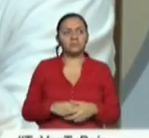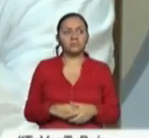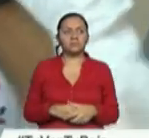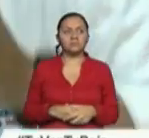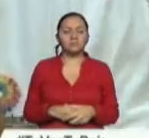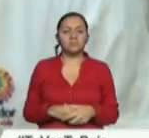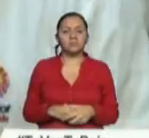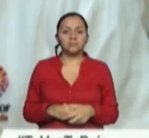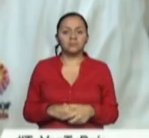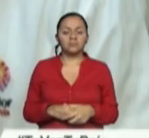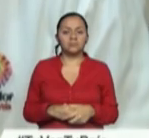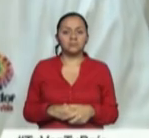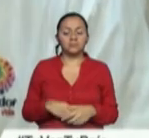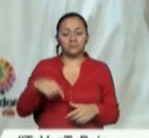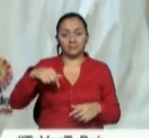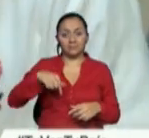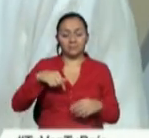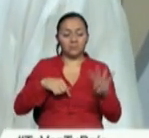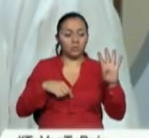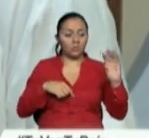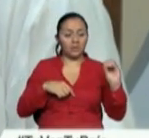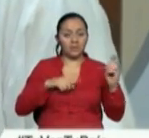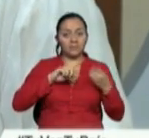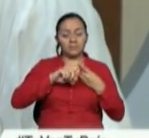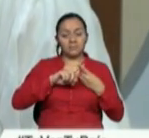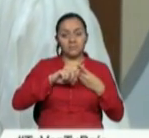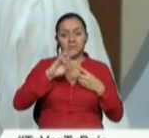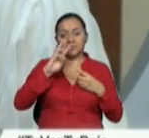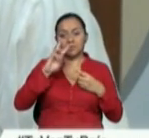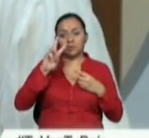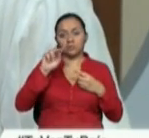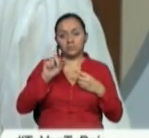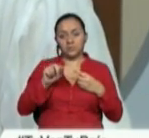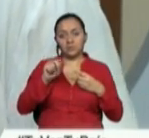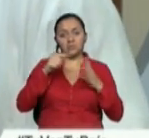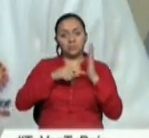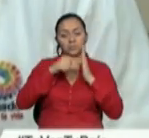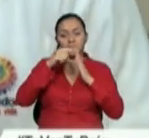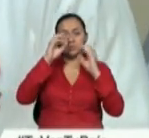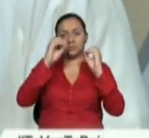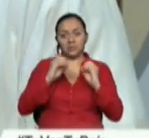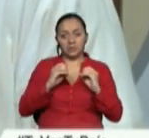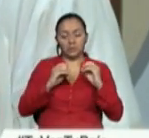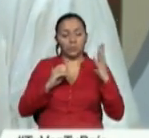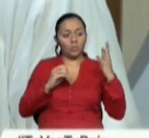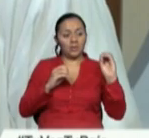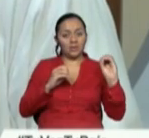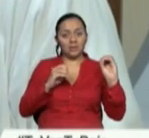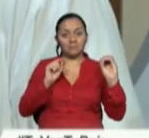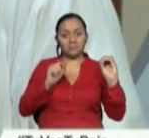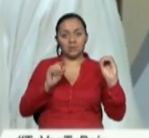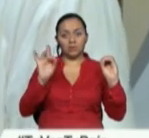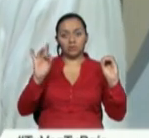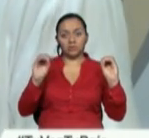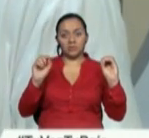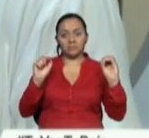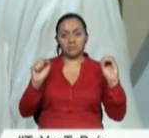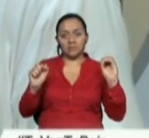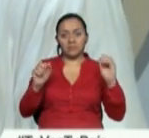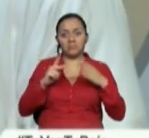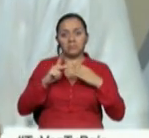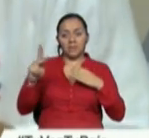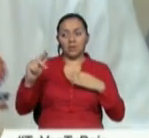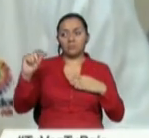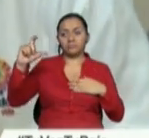adicional en cambio aquí de 40,000 a 62000 pago cero de 40,000 80.000 pago